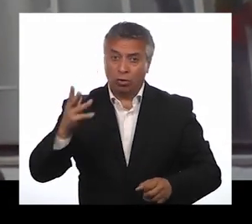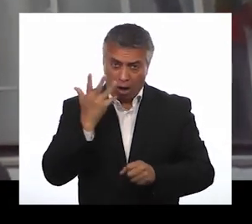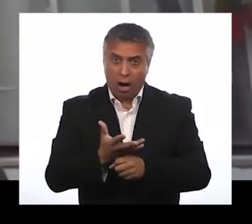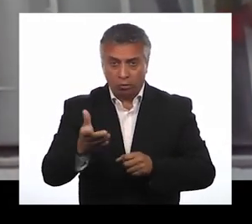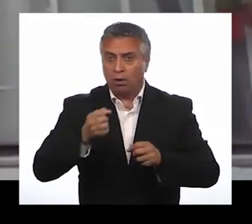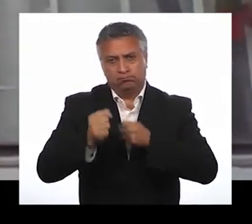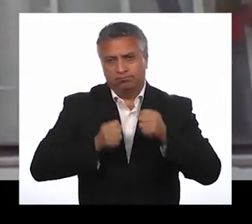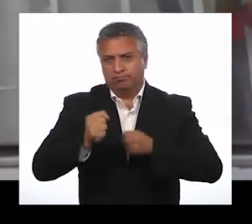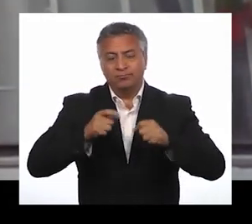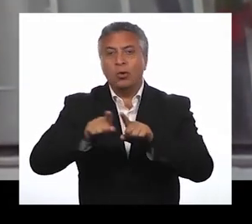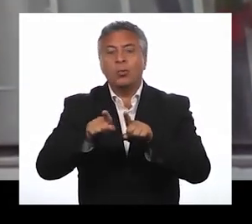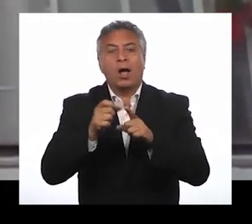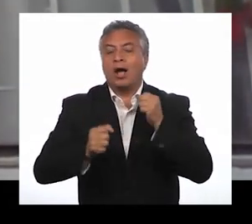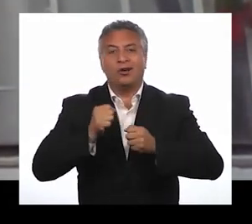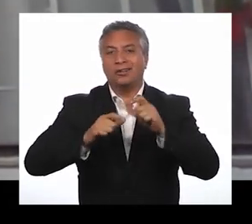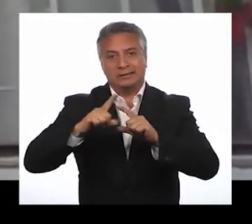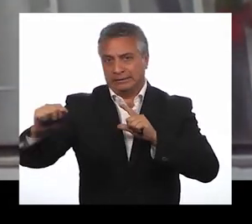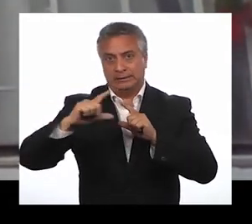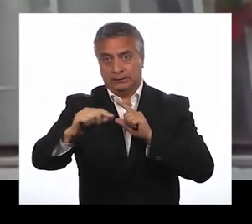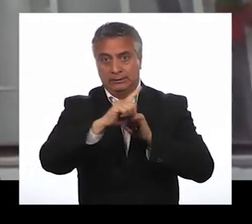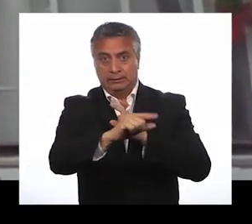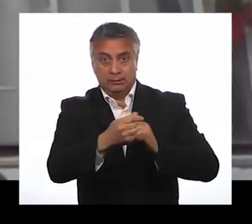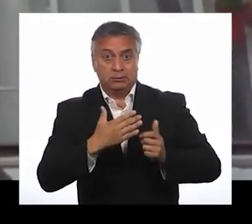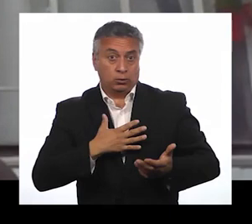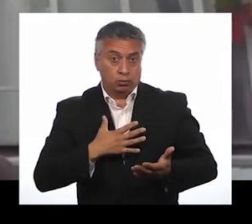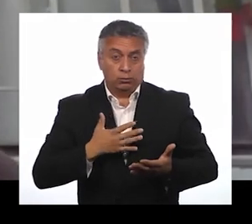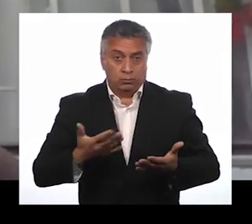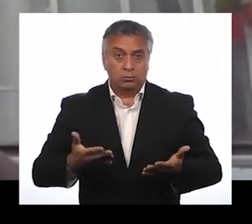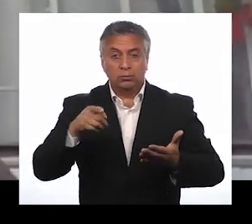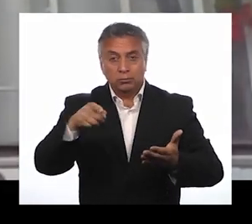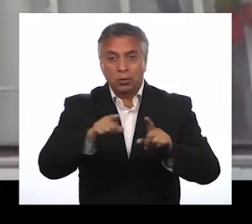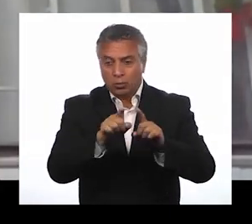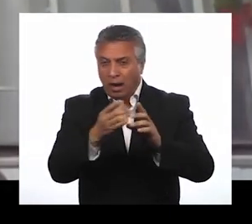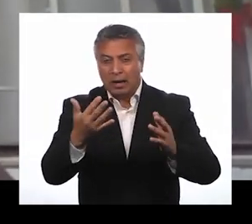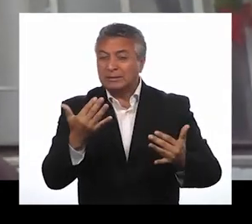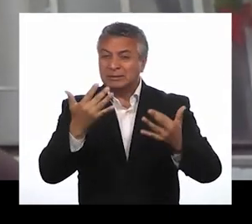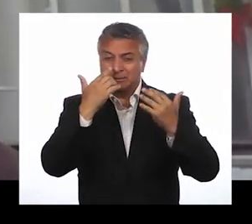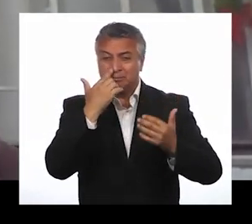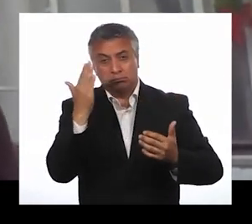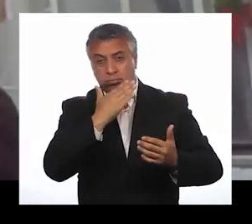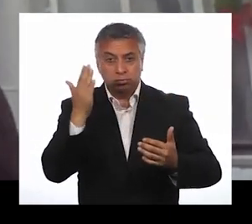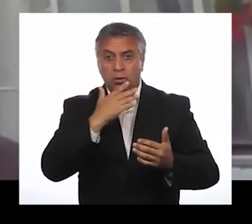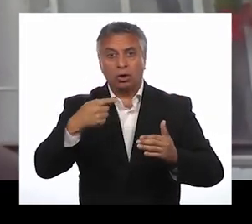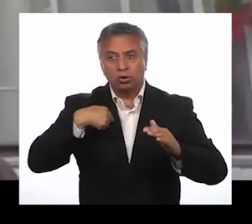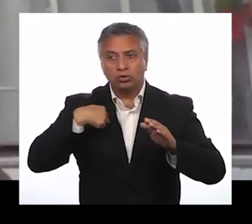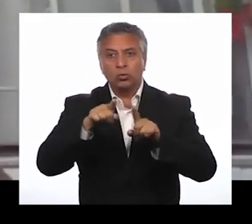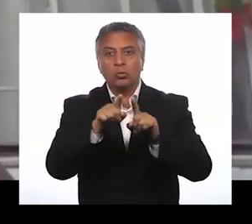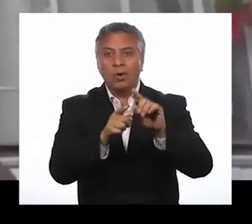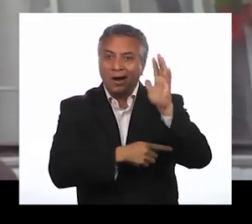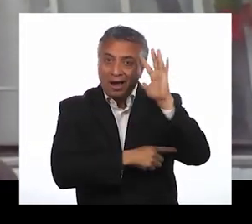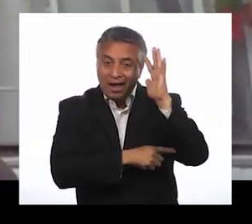así que empezaron a correrse, a irse. Y ya entre lacrimógena aquí, lacrimógena acá, me escondo